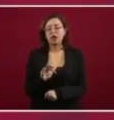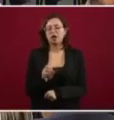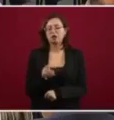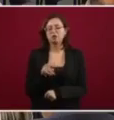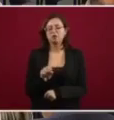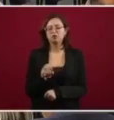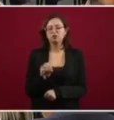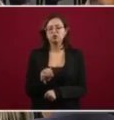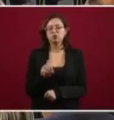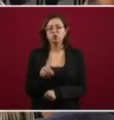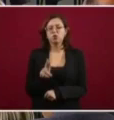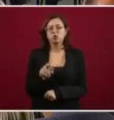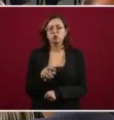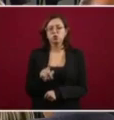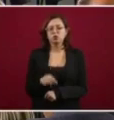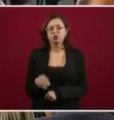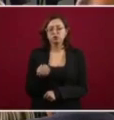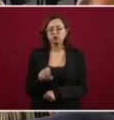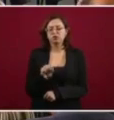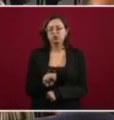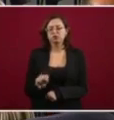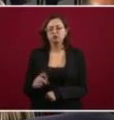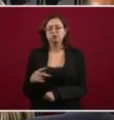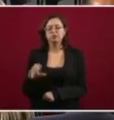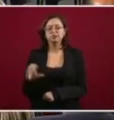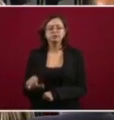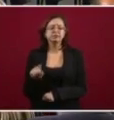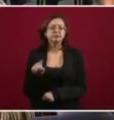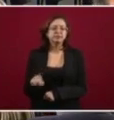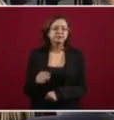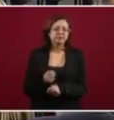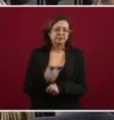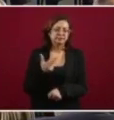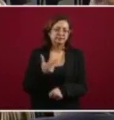Pública, a informarles sobre lo que